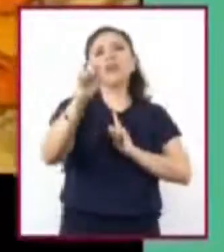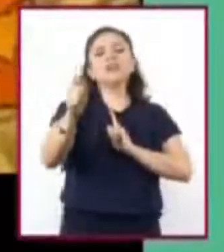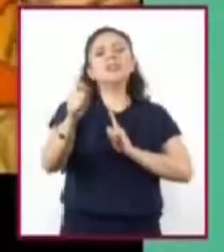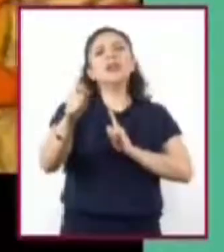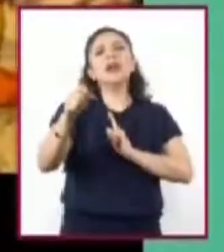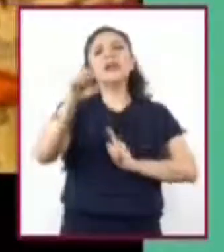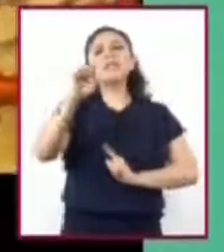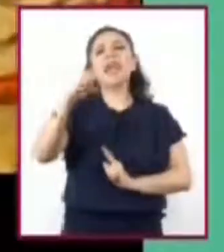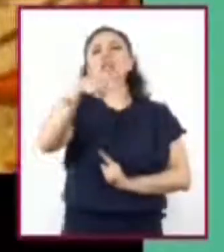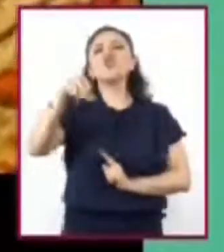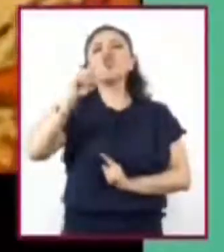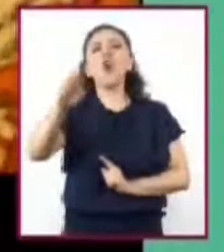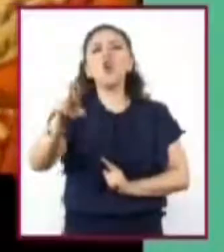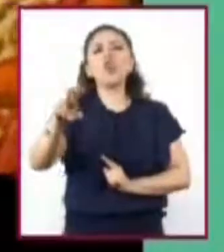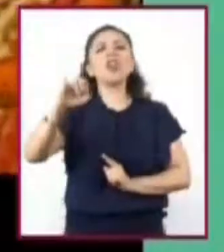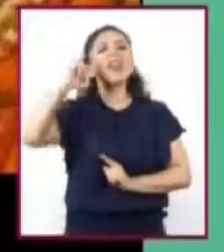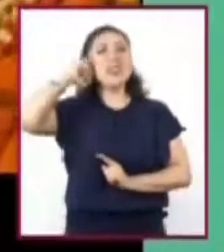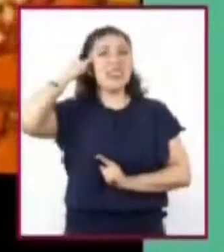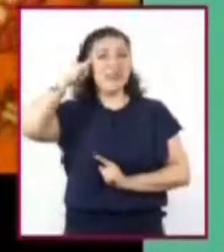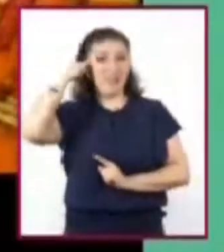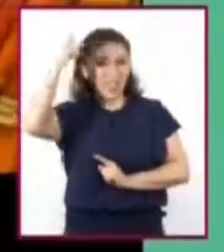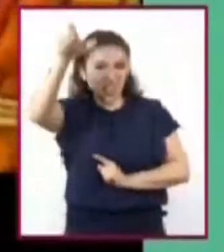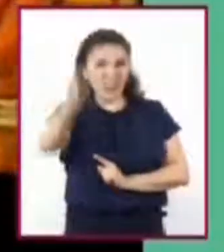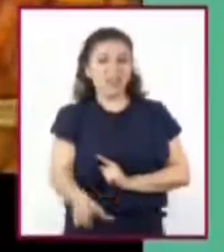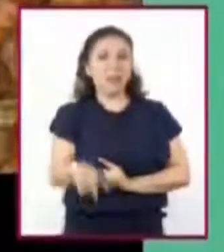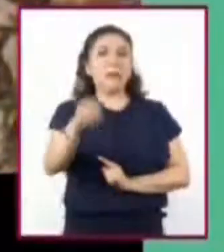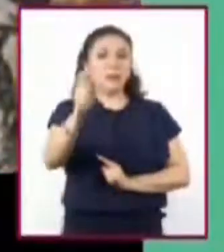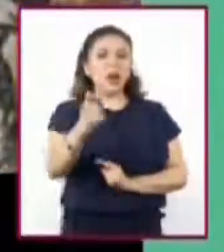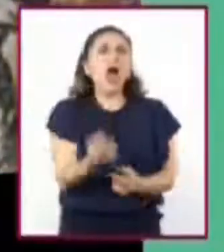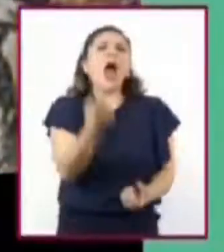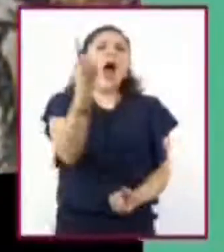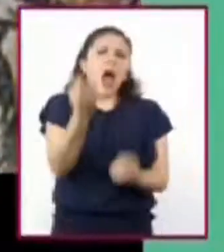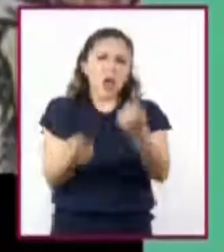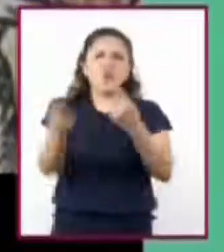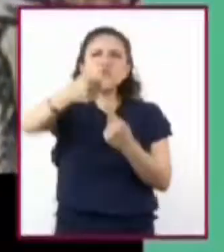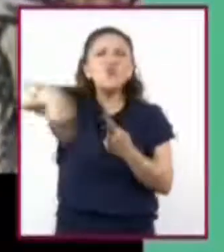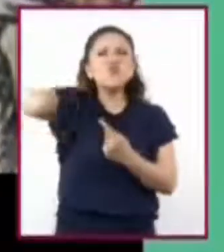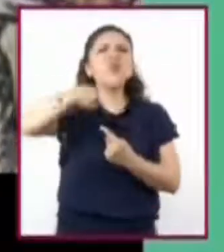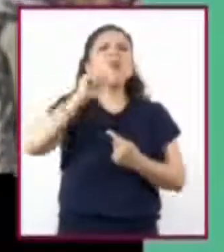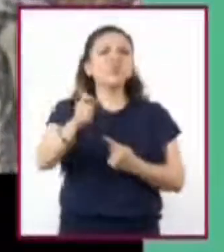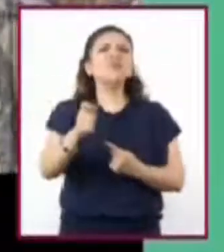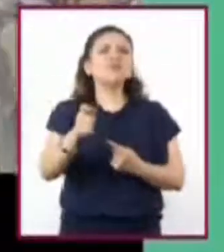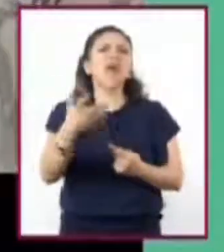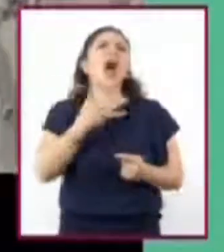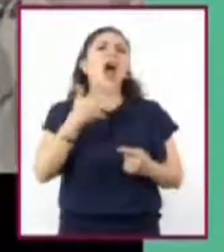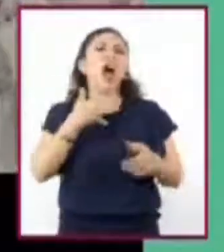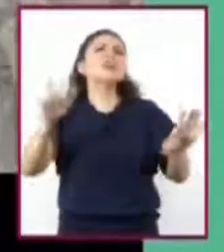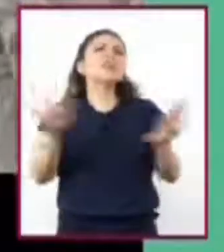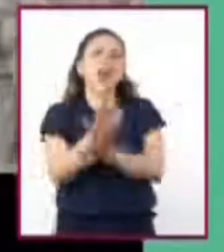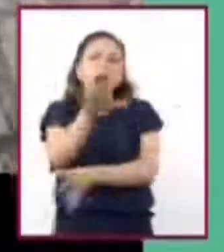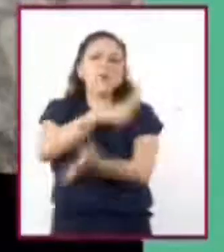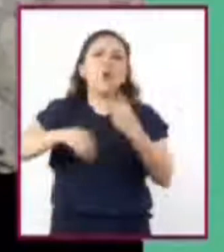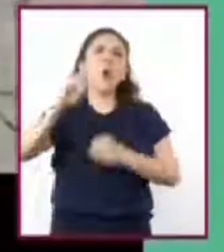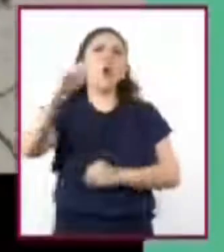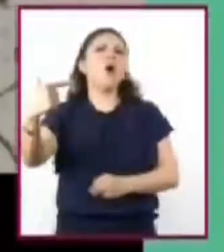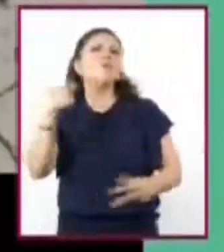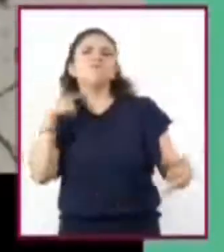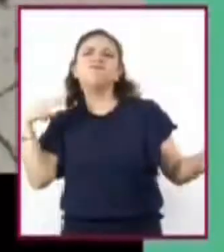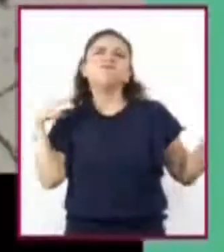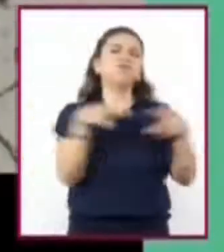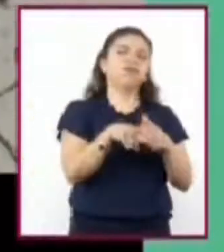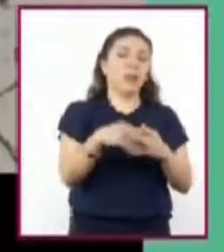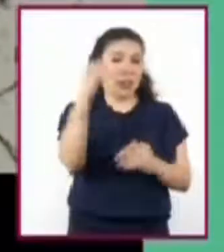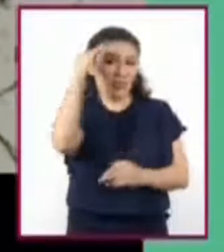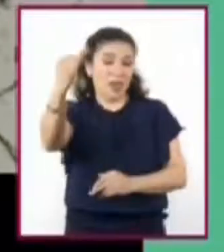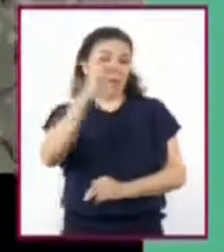los señores indígenas, algunos de los cuales pues, sí fueron reemplazados o asesinados durante la